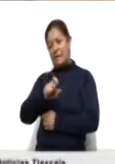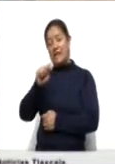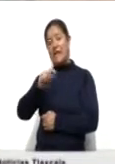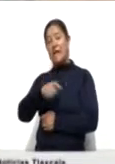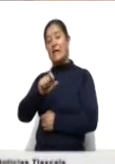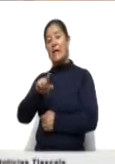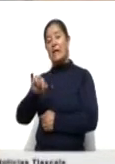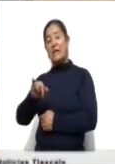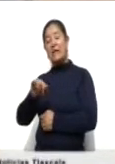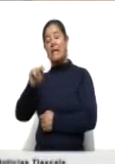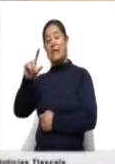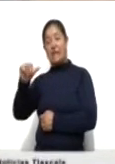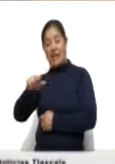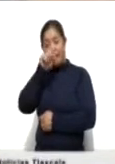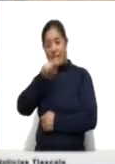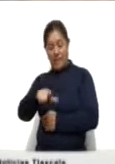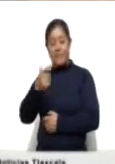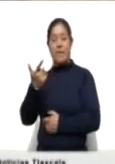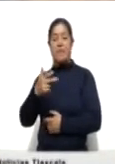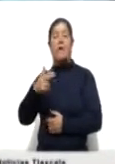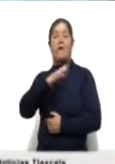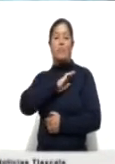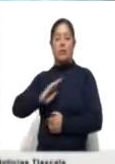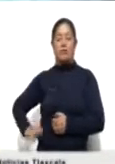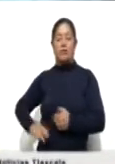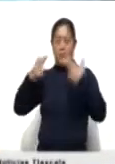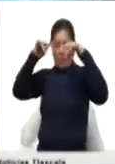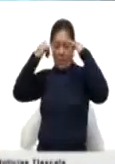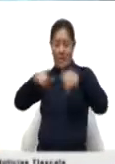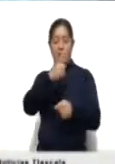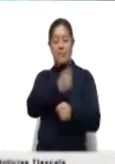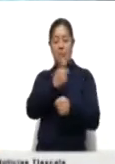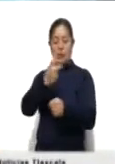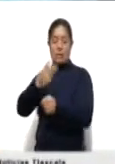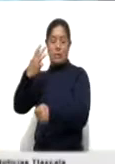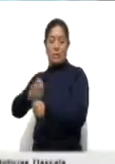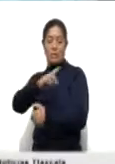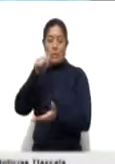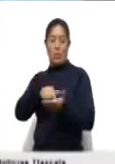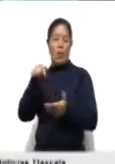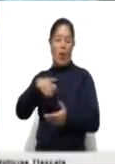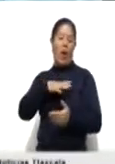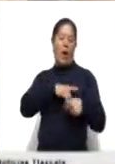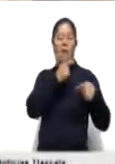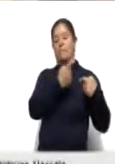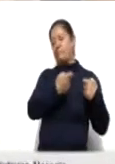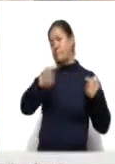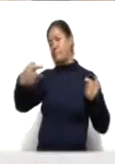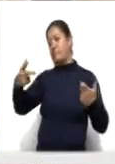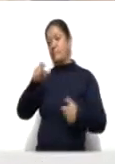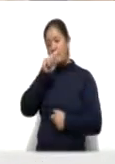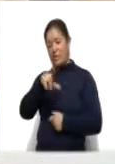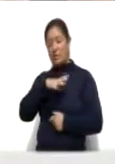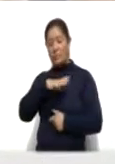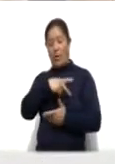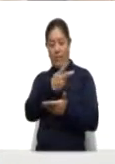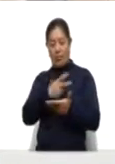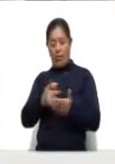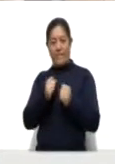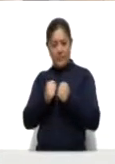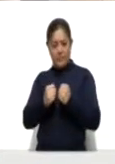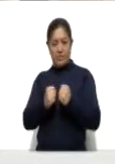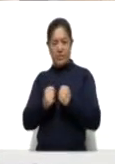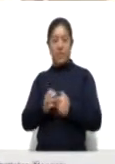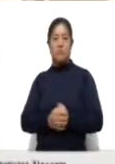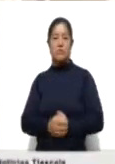al municipio de Huamantla, quienes obtuvieron el primero, segundo y tercer lugar respectivamente, mismos que pertenecen al programa Fortalecimiento